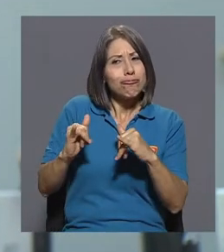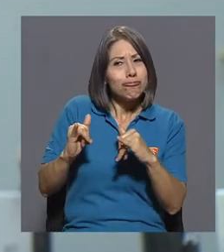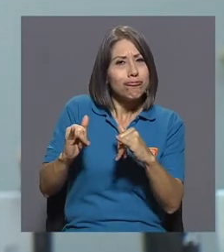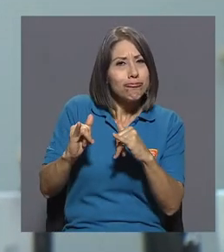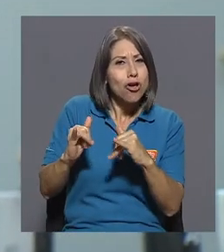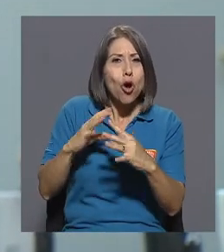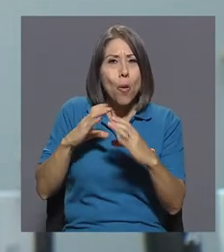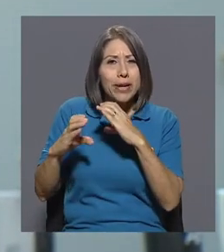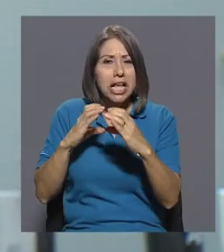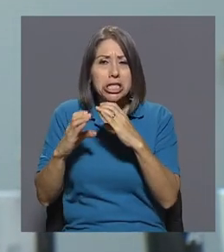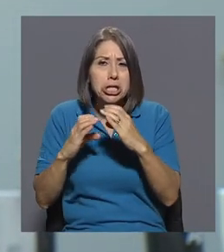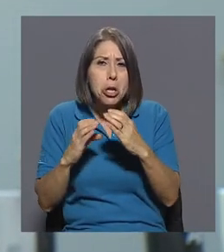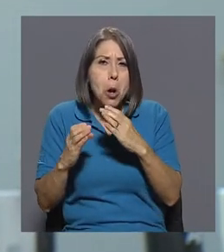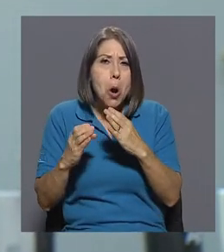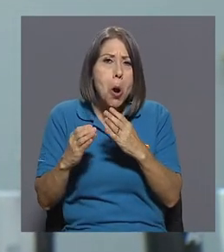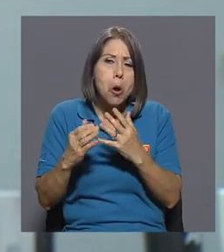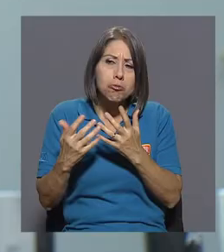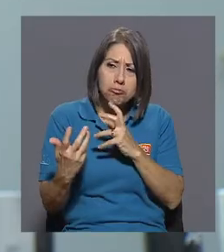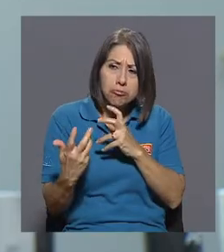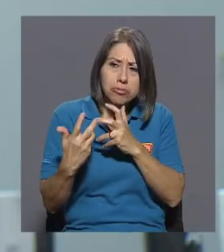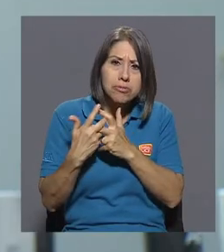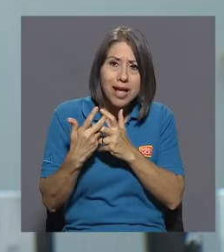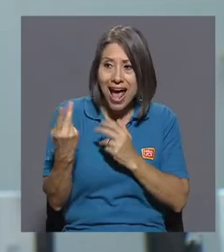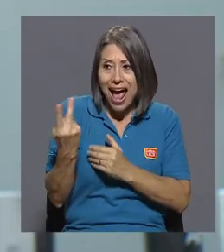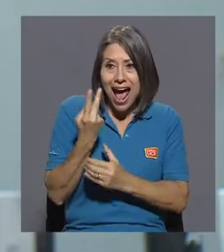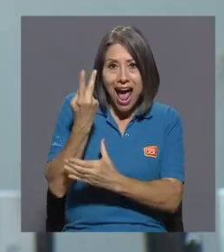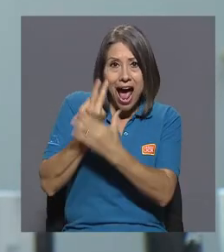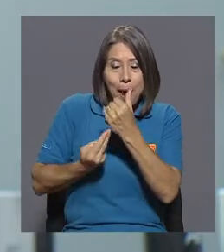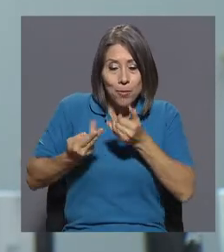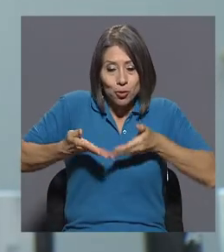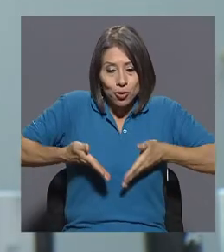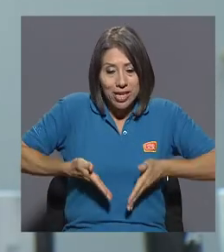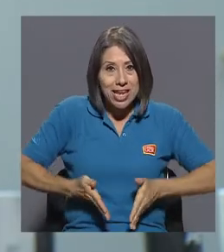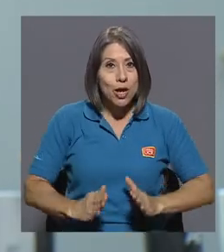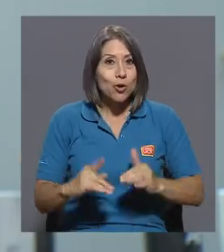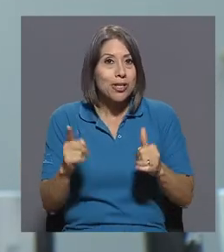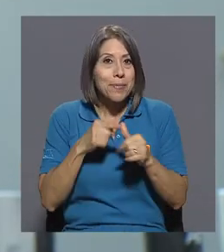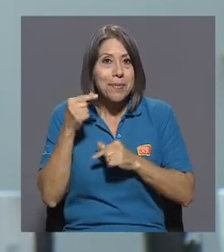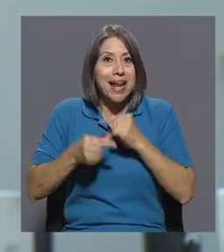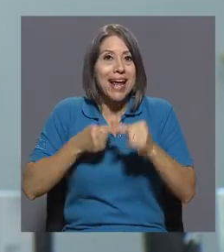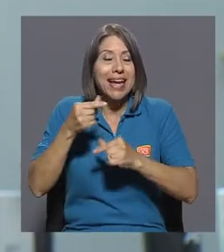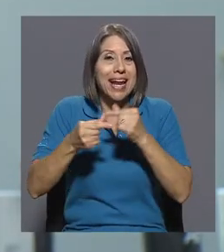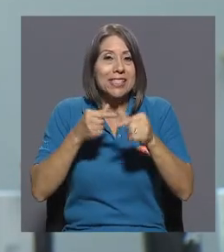conversaciones, hijos de primera generación de inmigrantes,